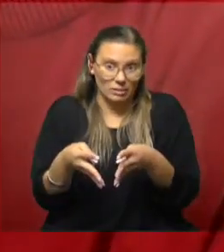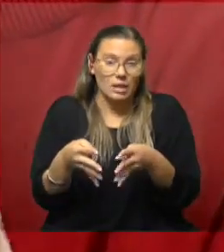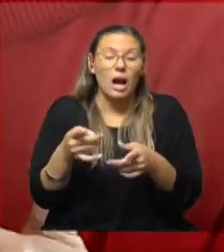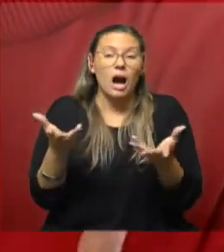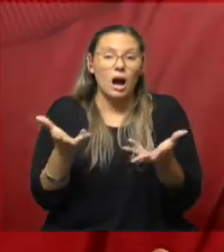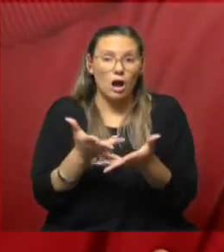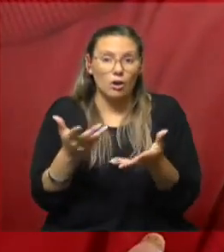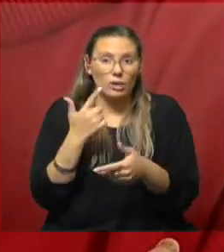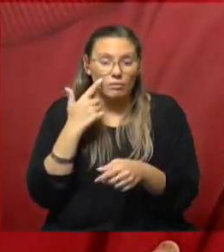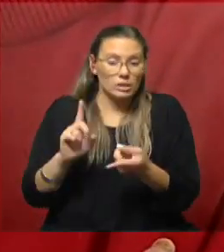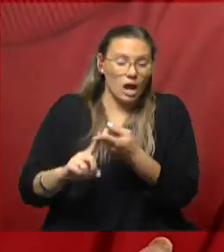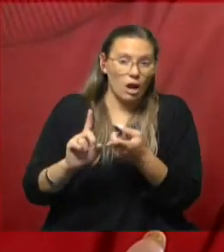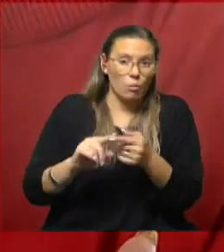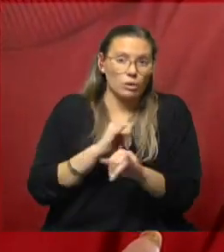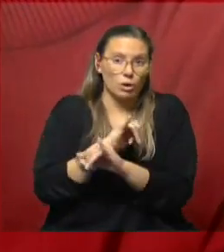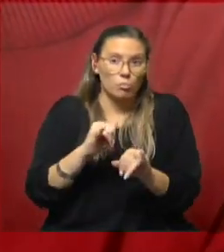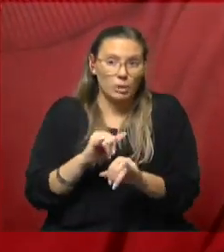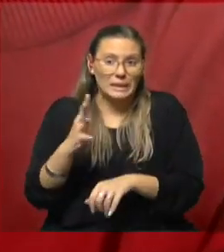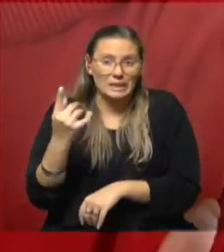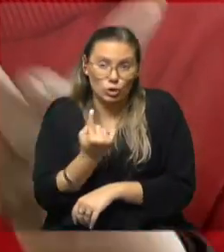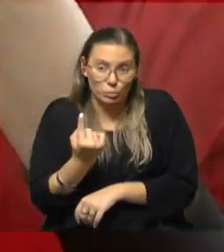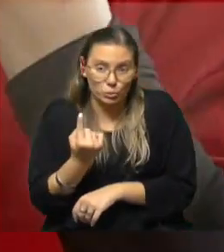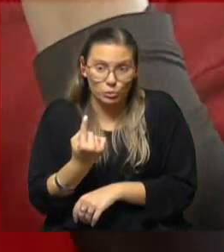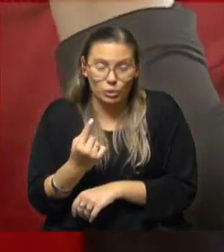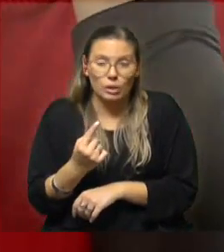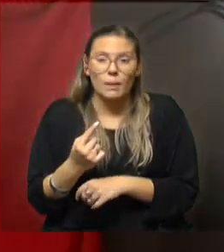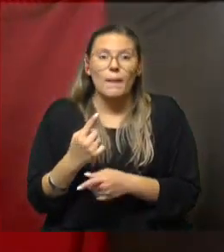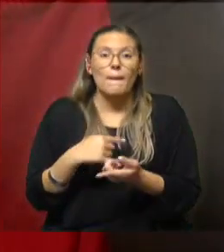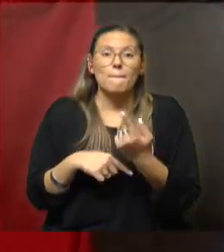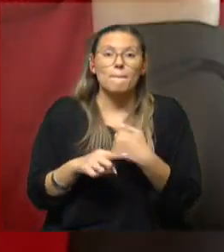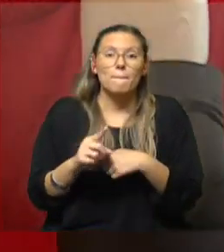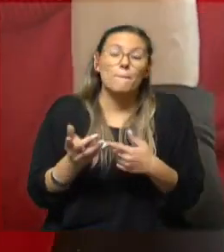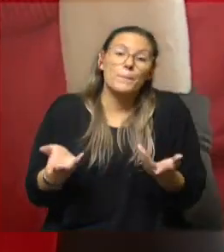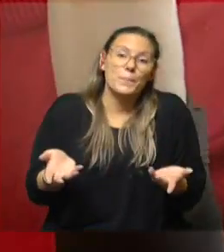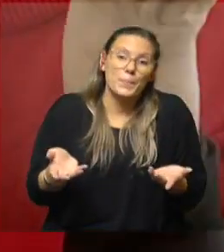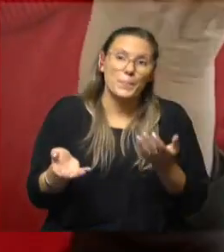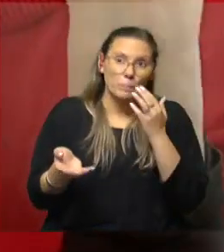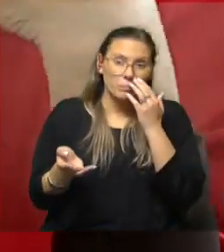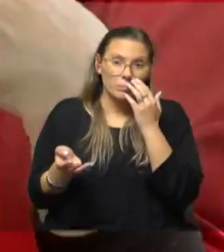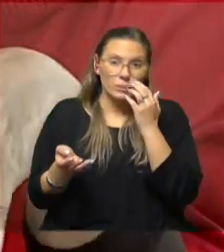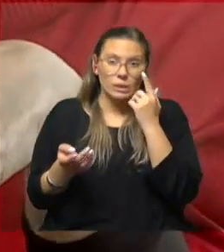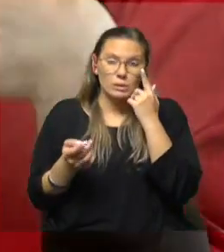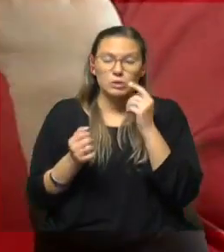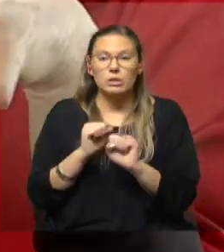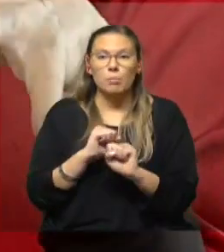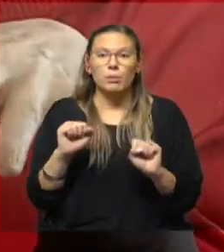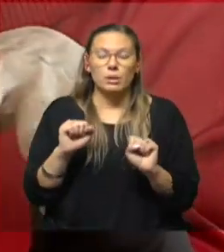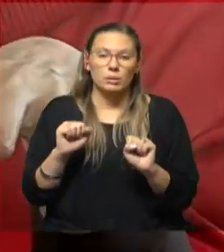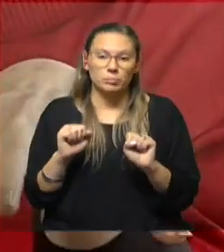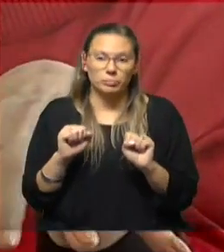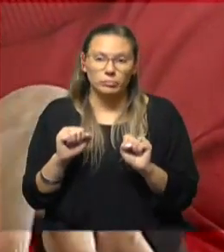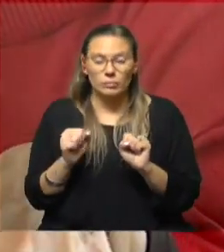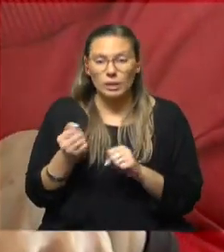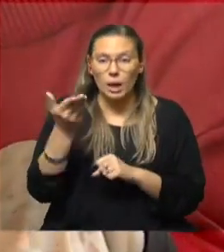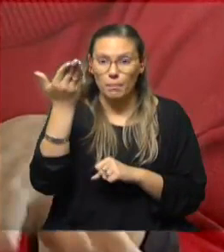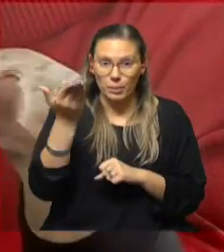Ahora viste que los acuerdos de paz duran 5 minutos. Entonces, bueno, lo que se puede ver en la... porque el personaje